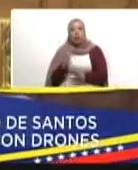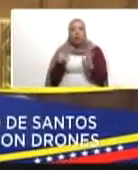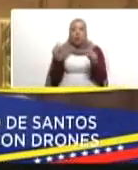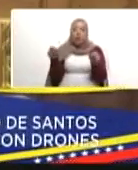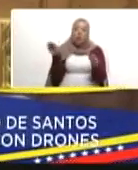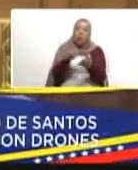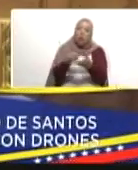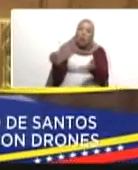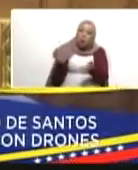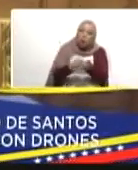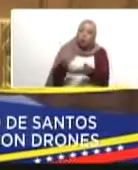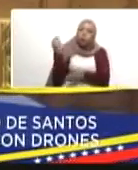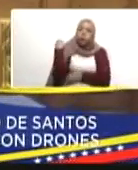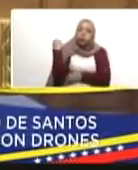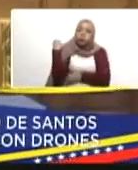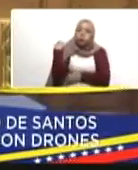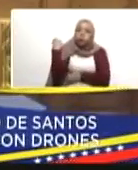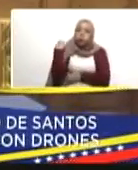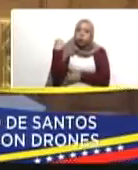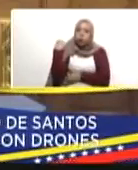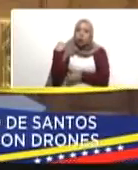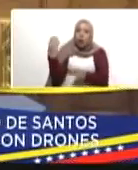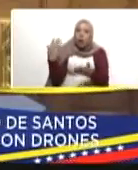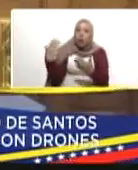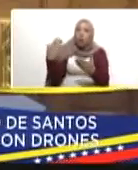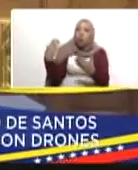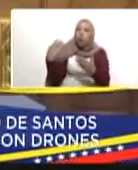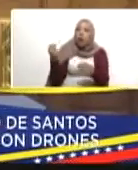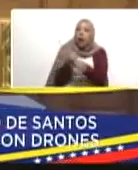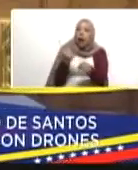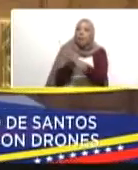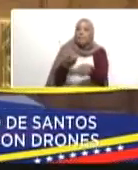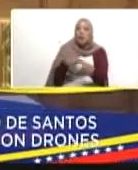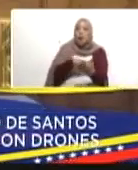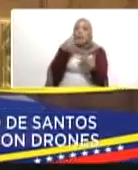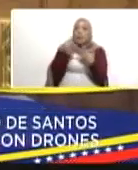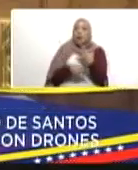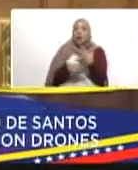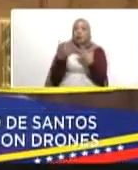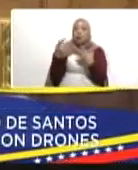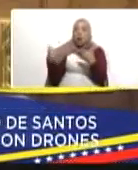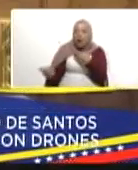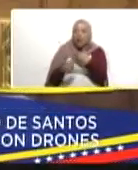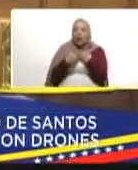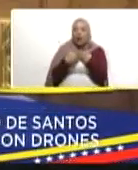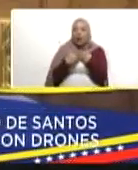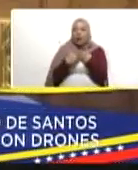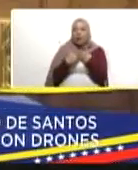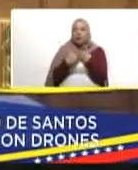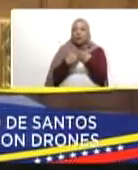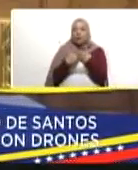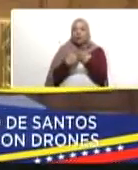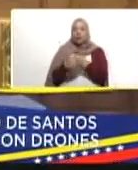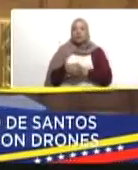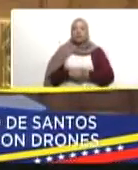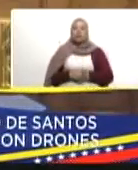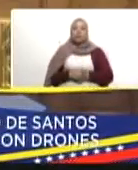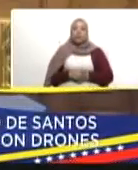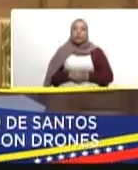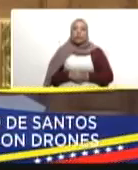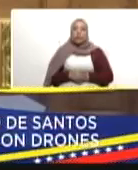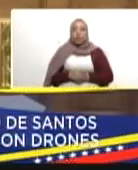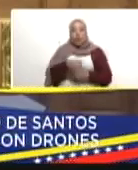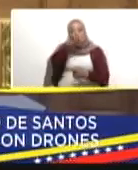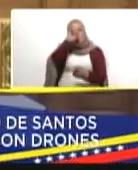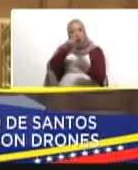reactivado llamado y acelerado en su plan para el ataque y el objetivo